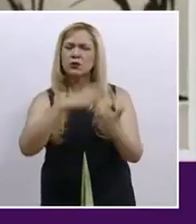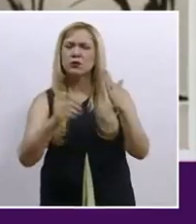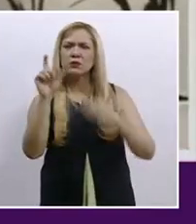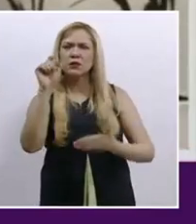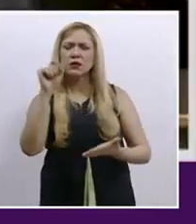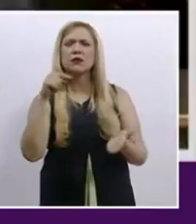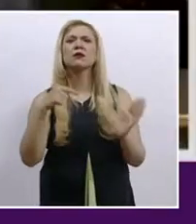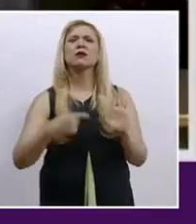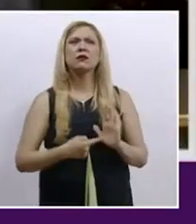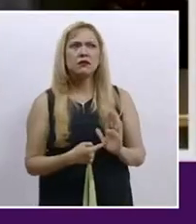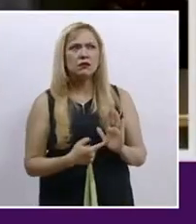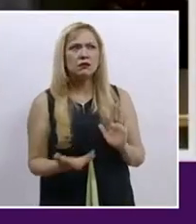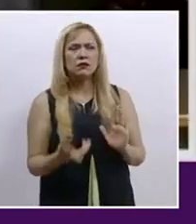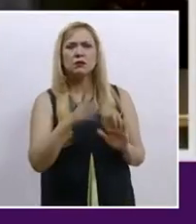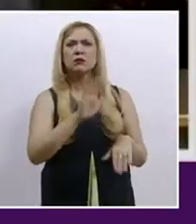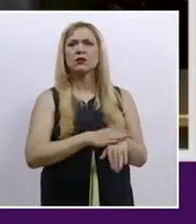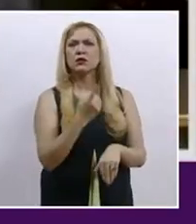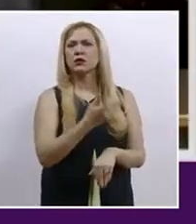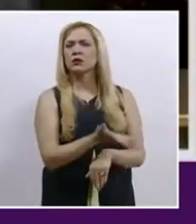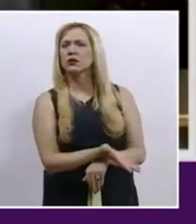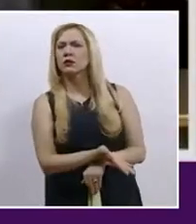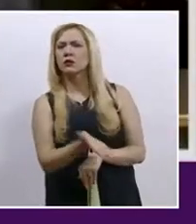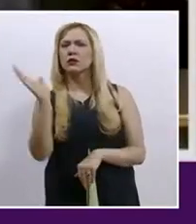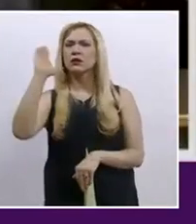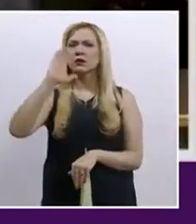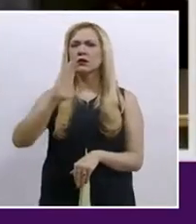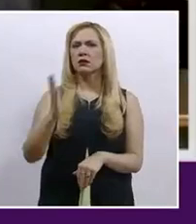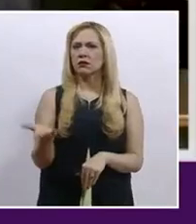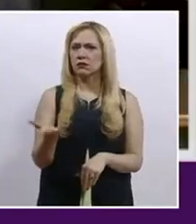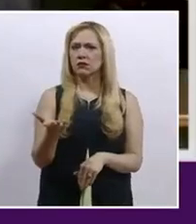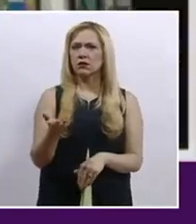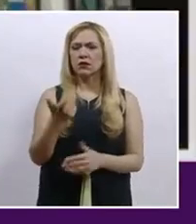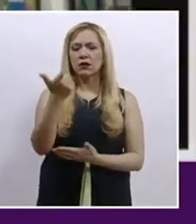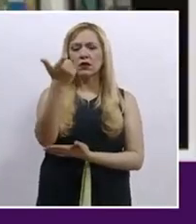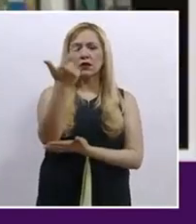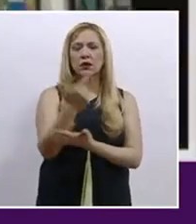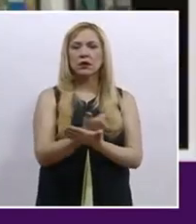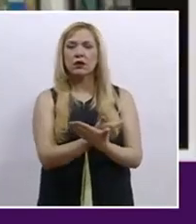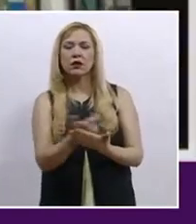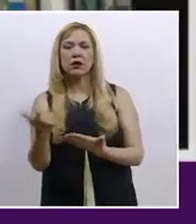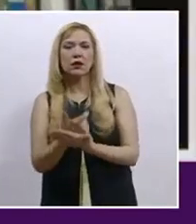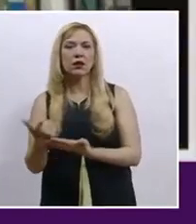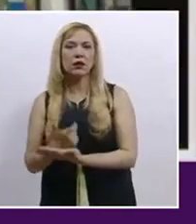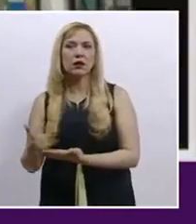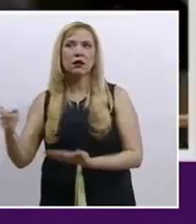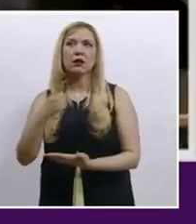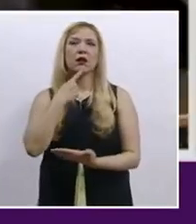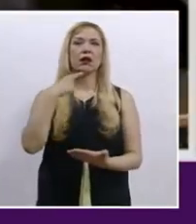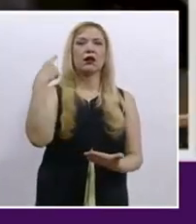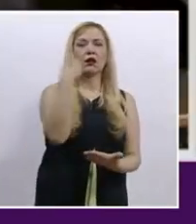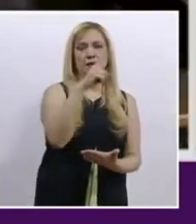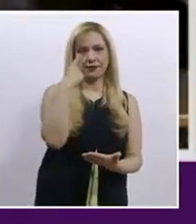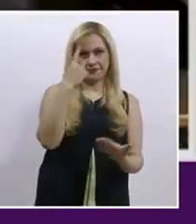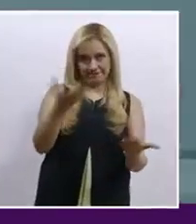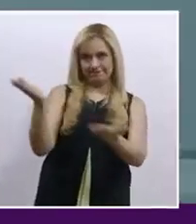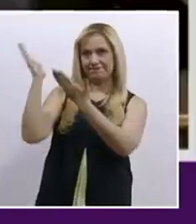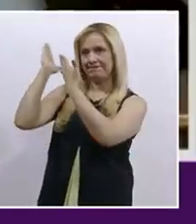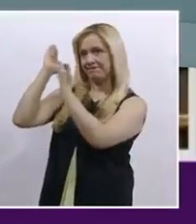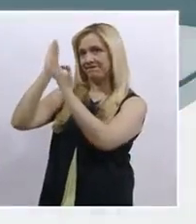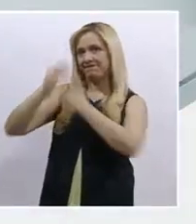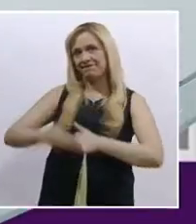las facultades para dar de baja al solicitante de información de la nómina promovente de la queja. Escuchemos a la